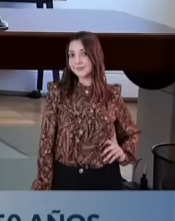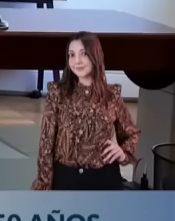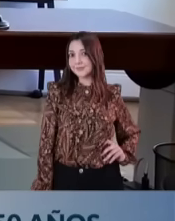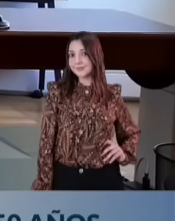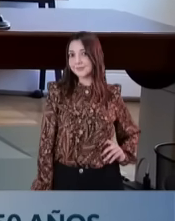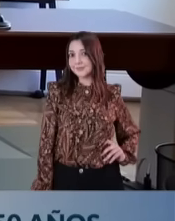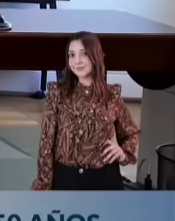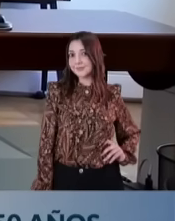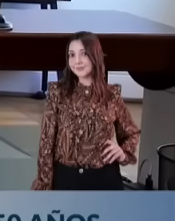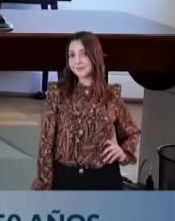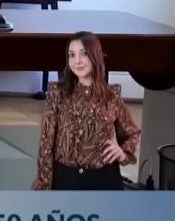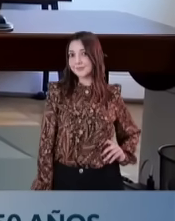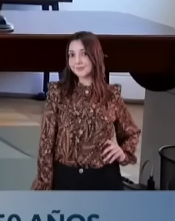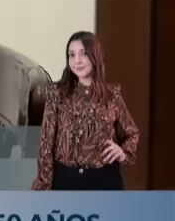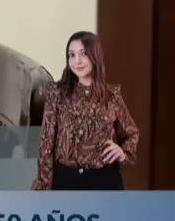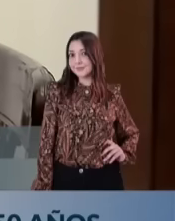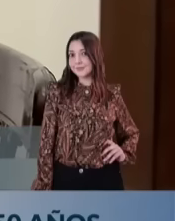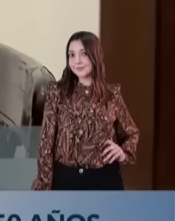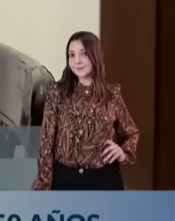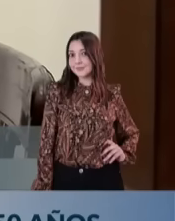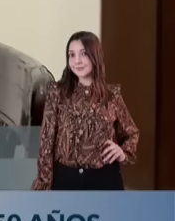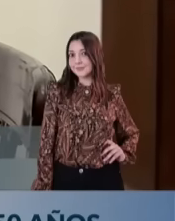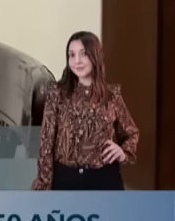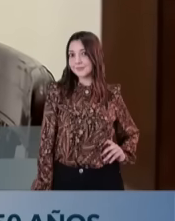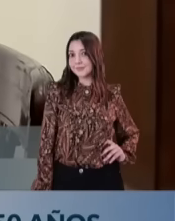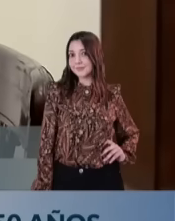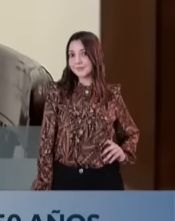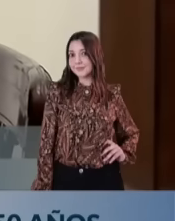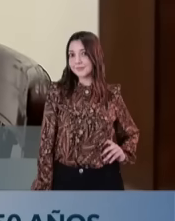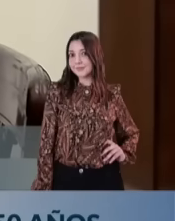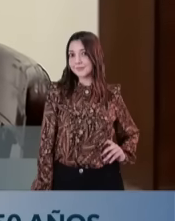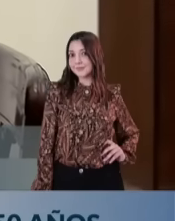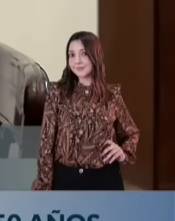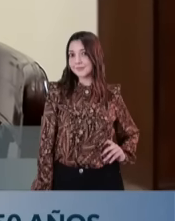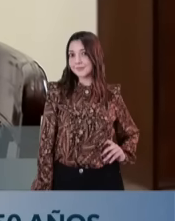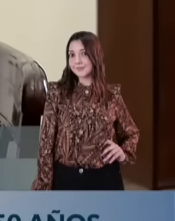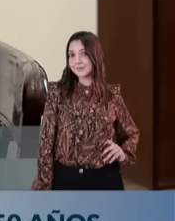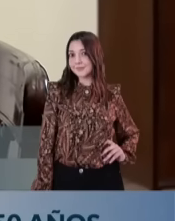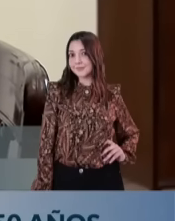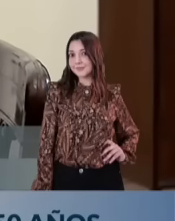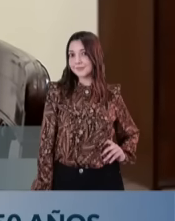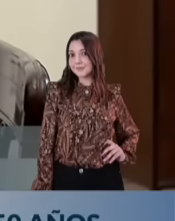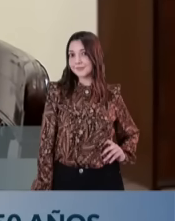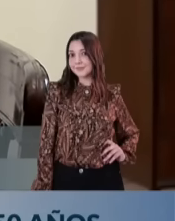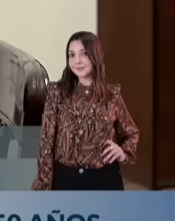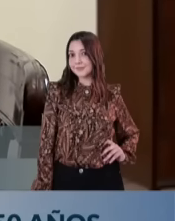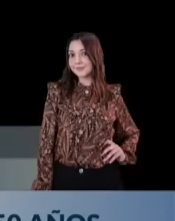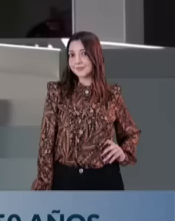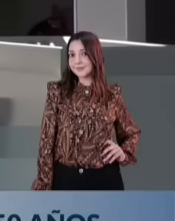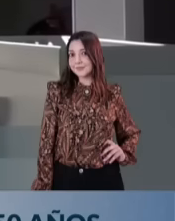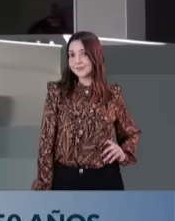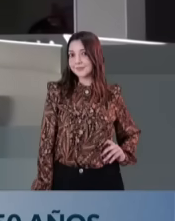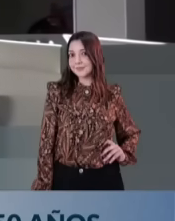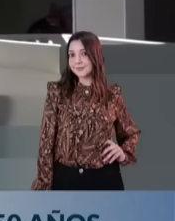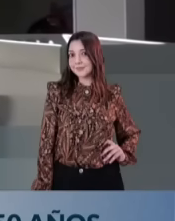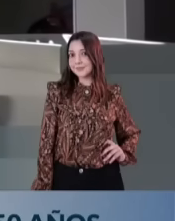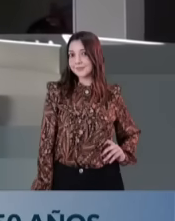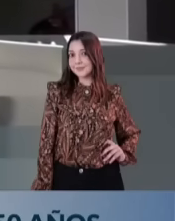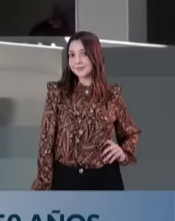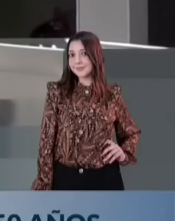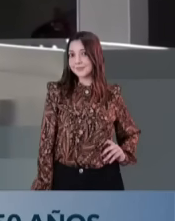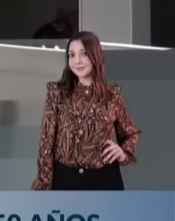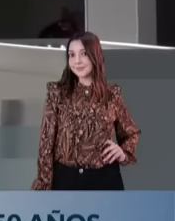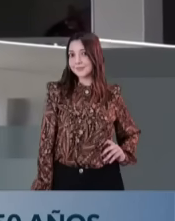que el día de hoy, desde el Ejecutivo, se pronuncian sobre este punto. Lo que sabemos, el silencio, se trata de una decisión netamente